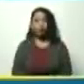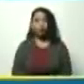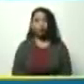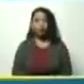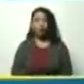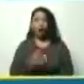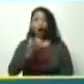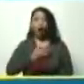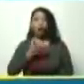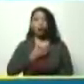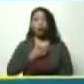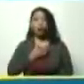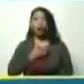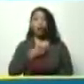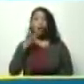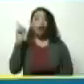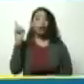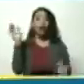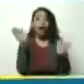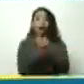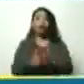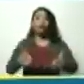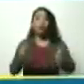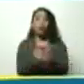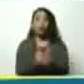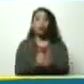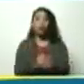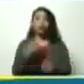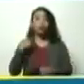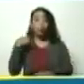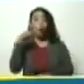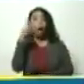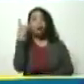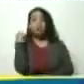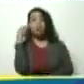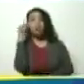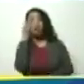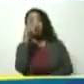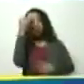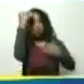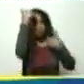alcalde de Lecherías Manuel Ferreira que lo vi ayer lo saludé